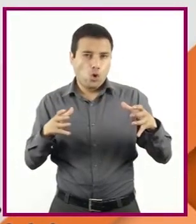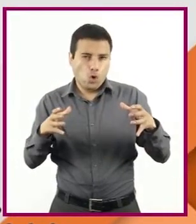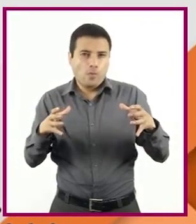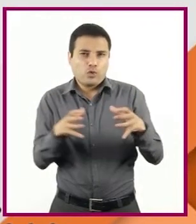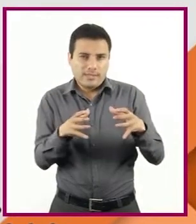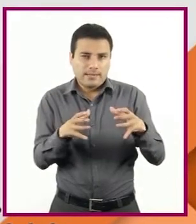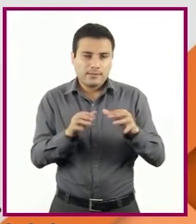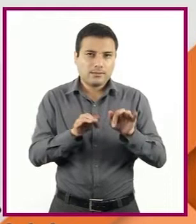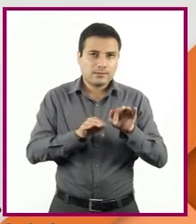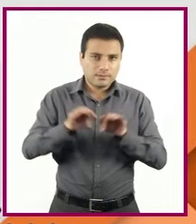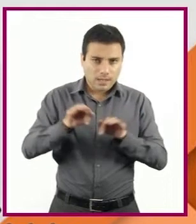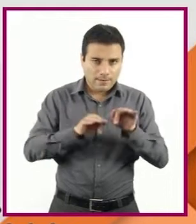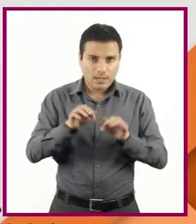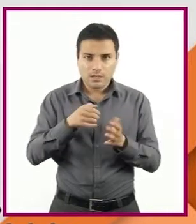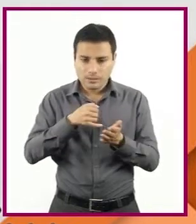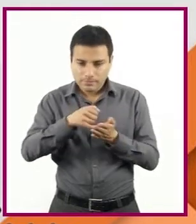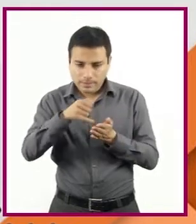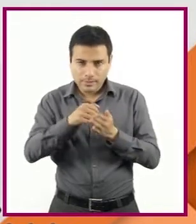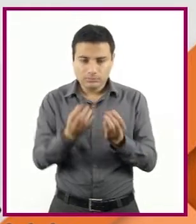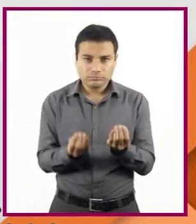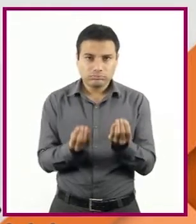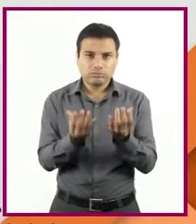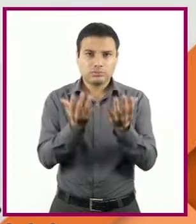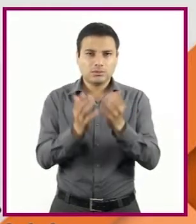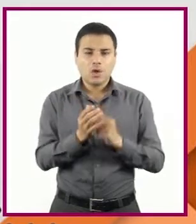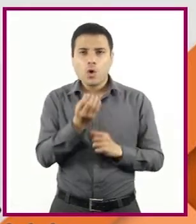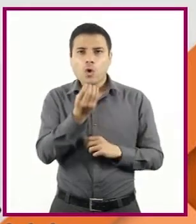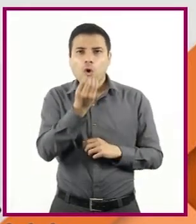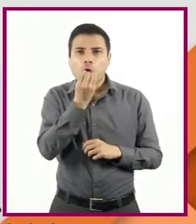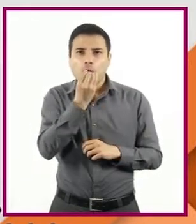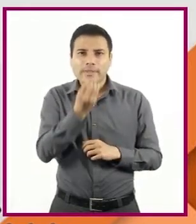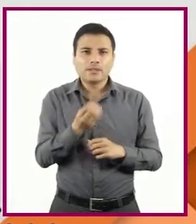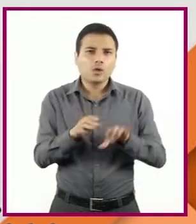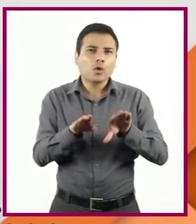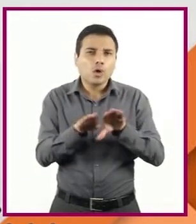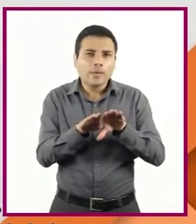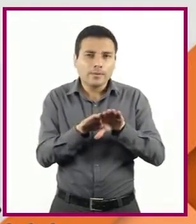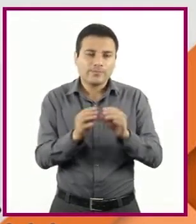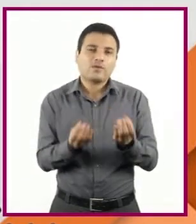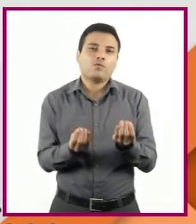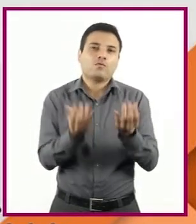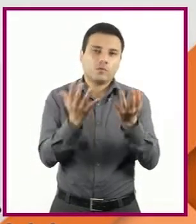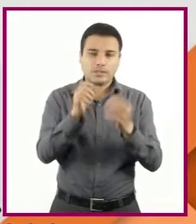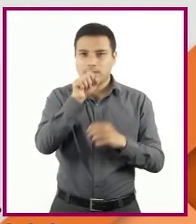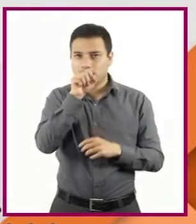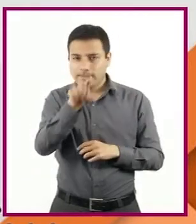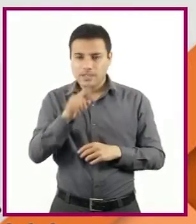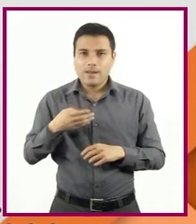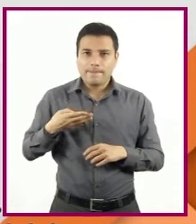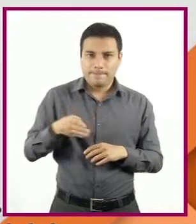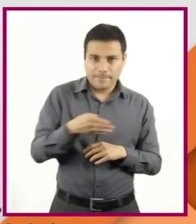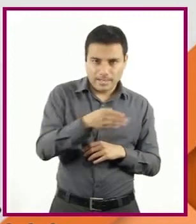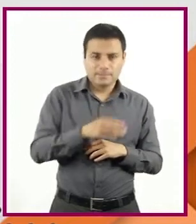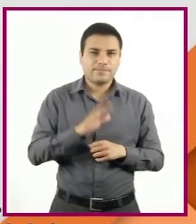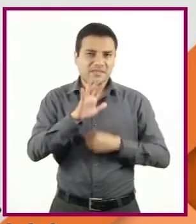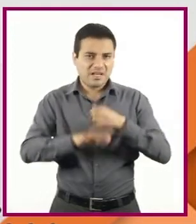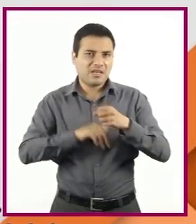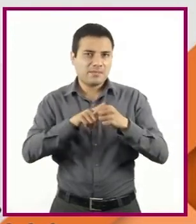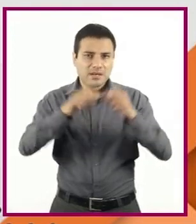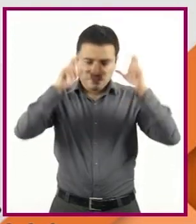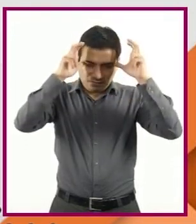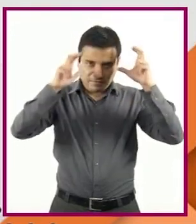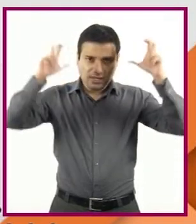fundamentalmente agrícolas que complementaron su dieta con la pesca en las lagunas y ríos y la caza de animales como